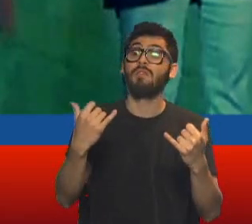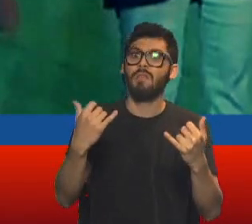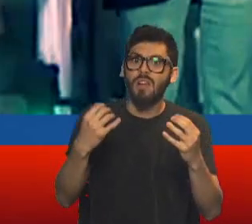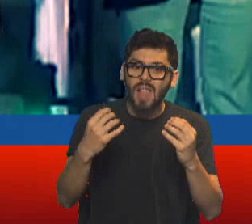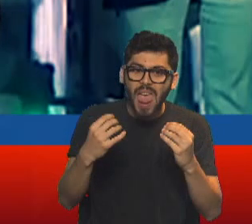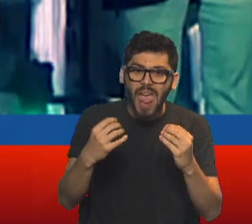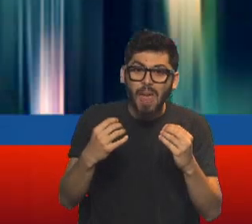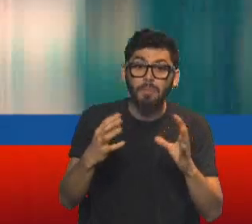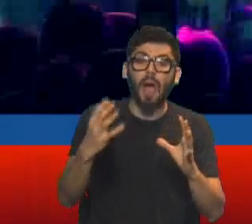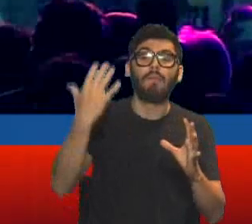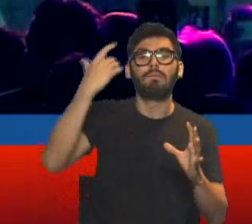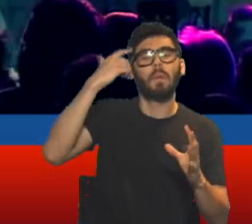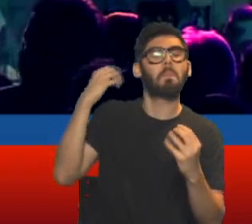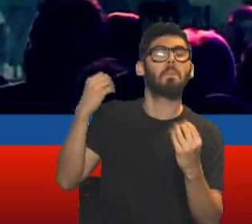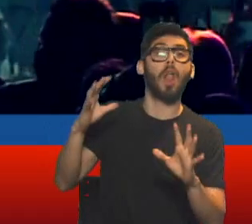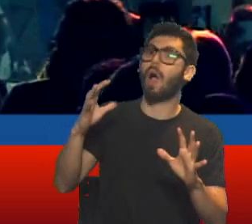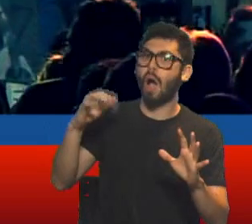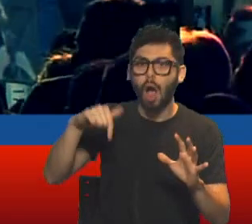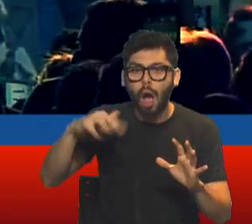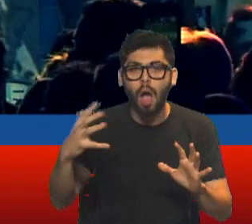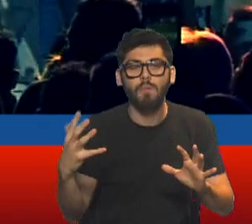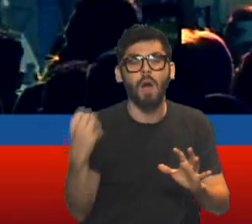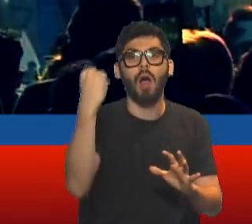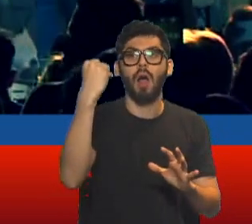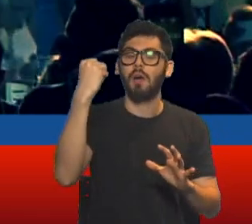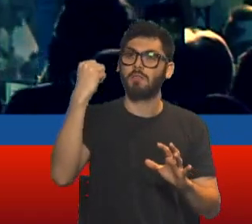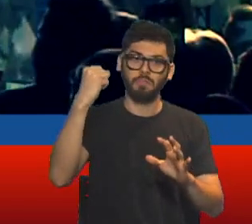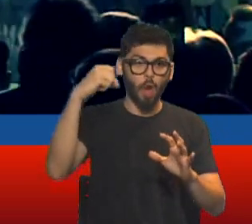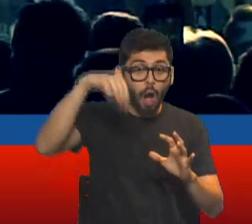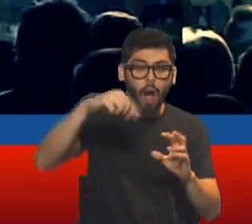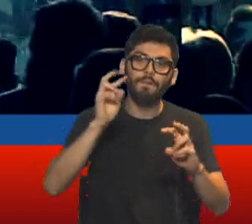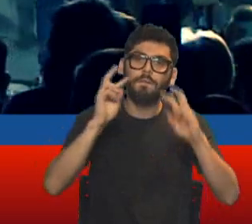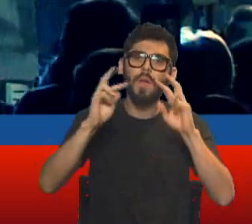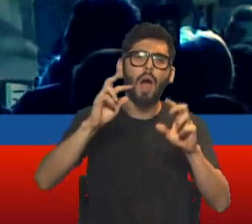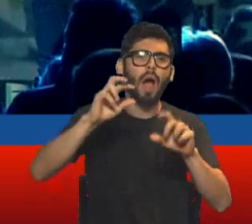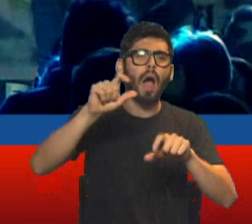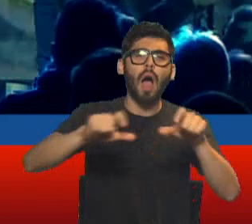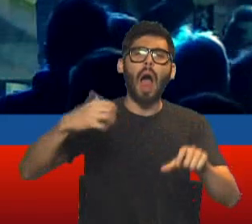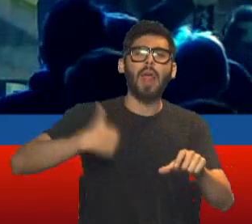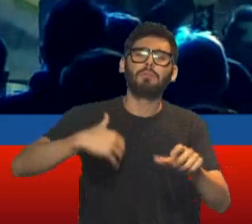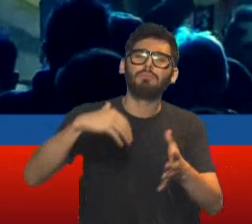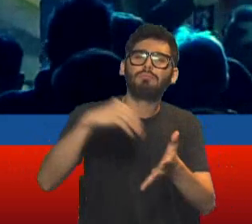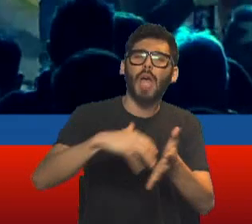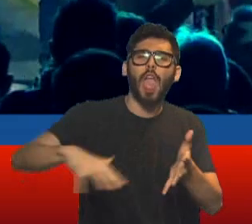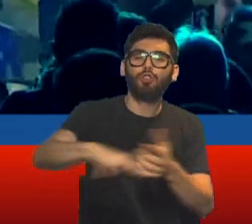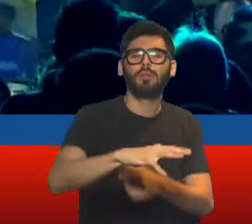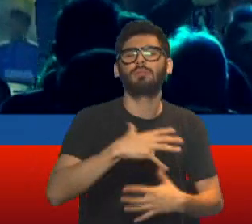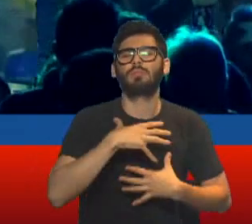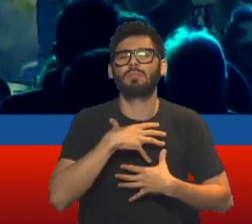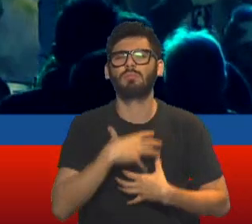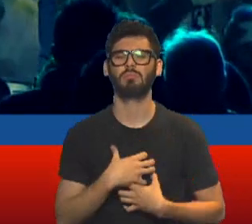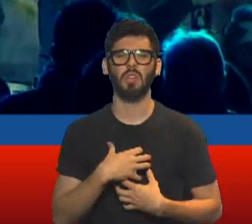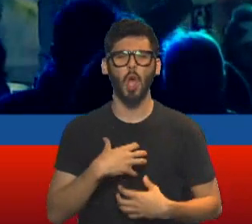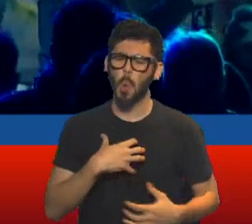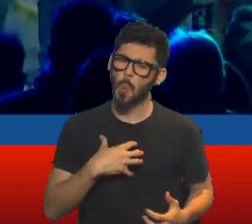que habíamos perdido. Empezamos a ver cómo millones de argentinos, a pesar de su angustia, de su tristeza, de su